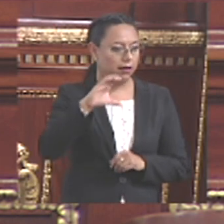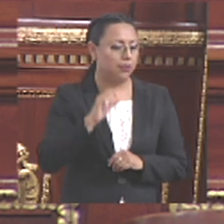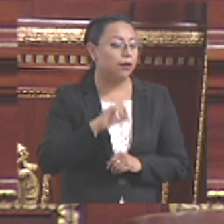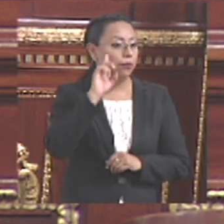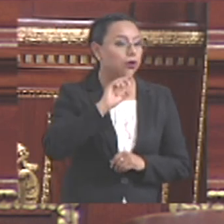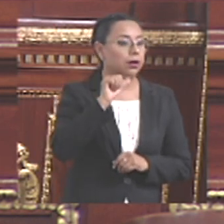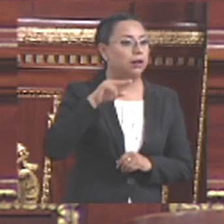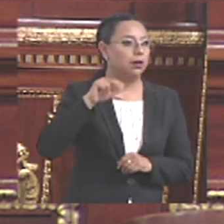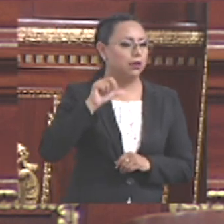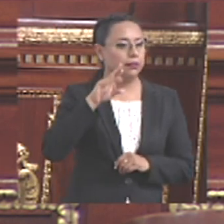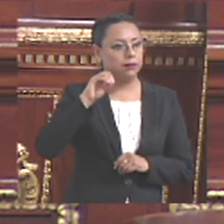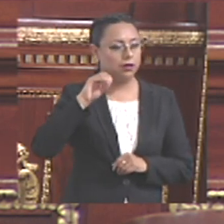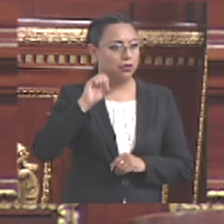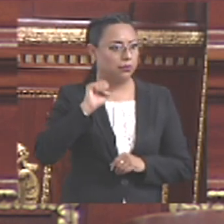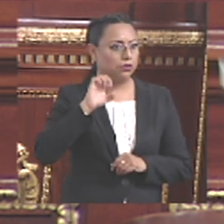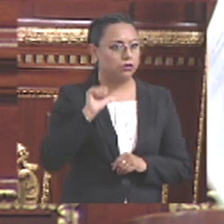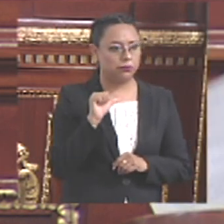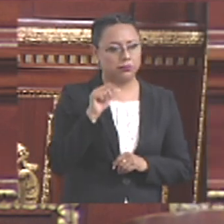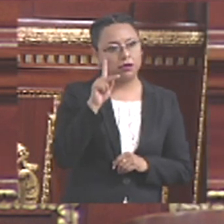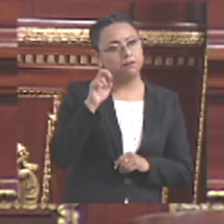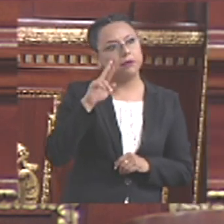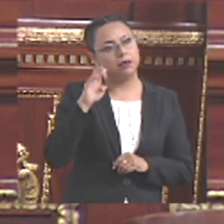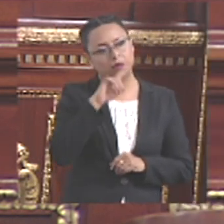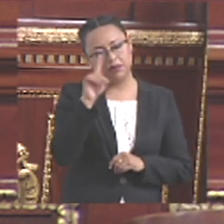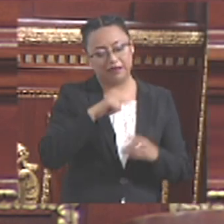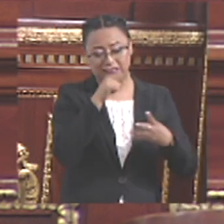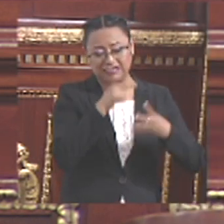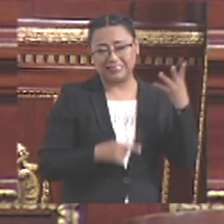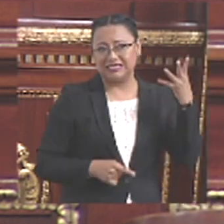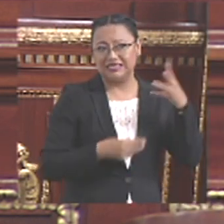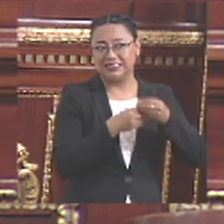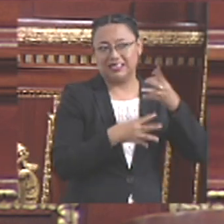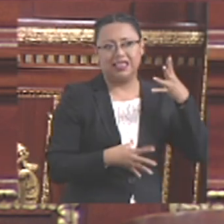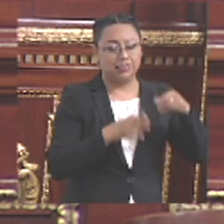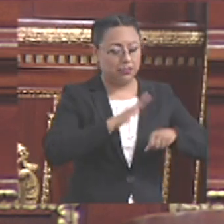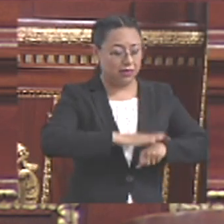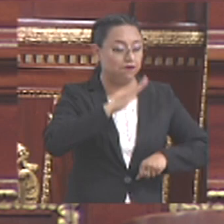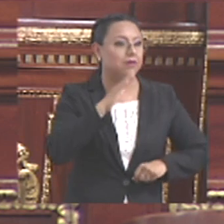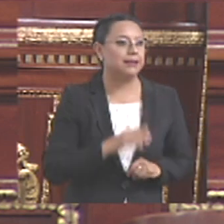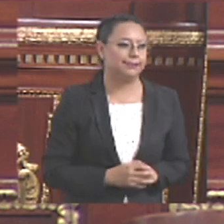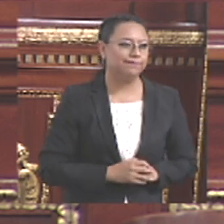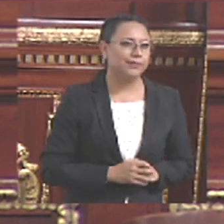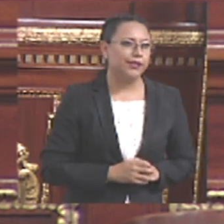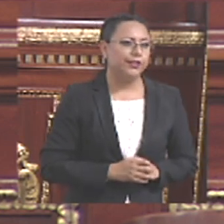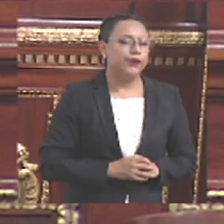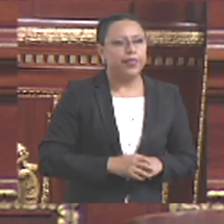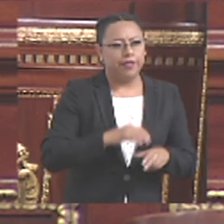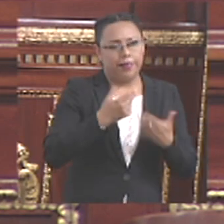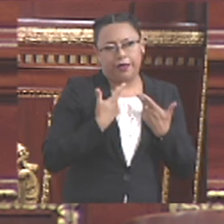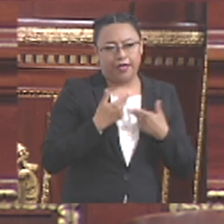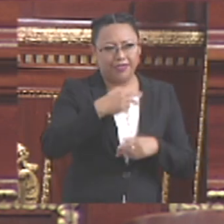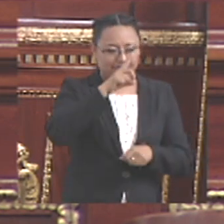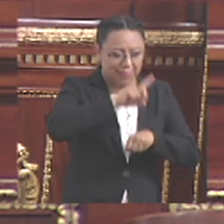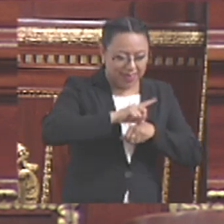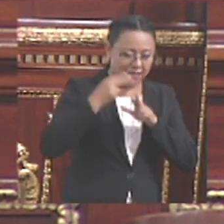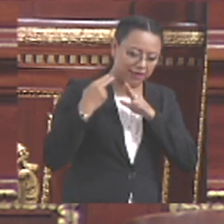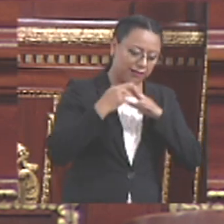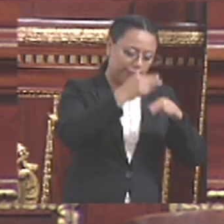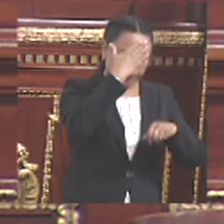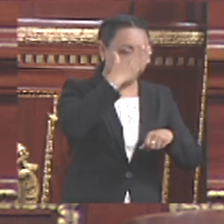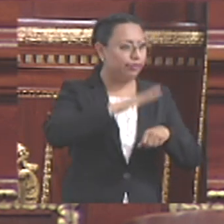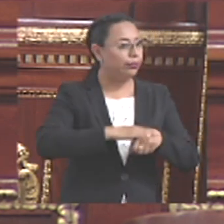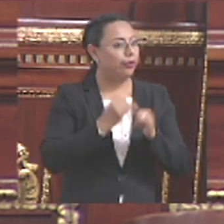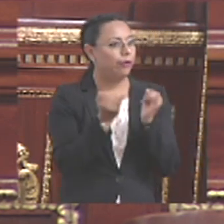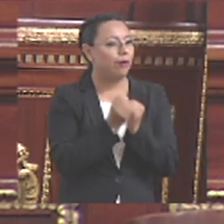Rosa Pérez, entre muchos más. En días como estos me pregunto, ¿en dónde quedó el